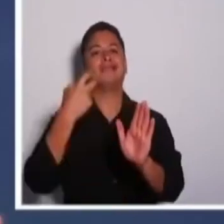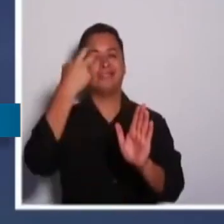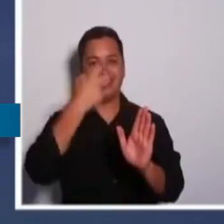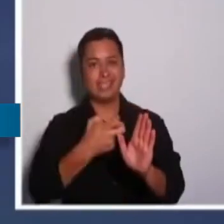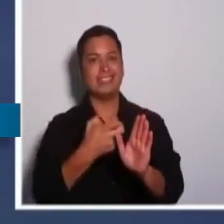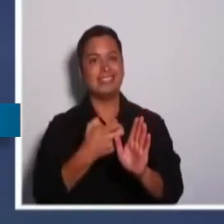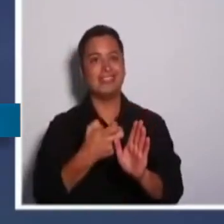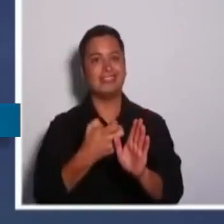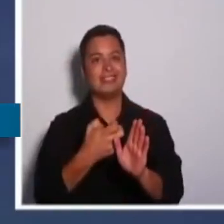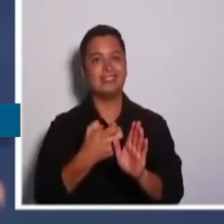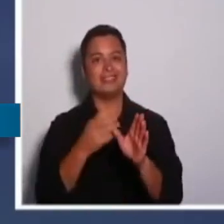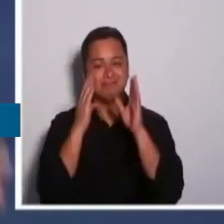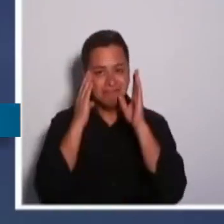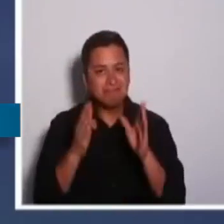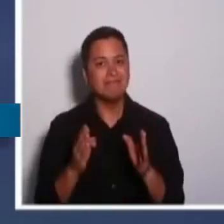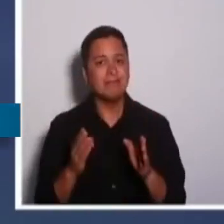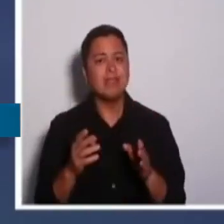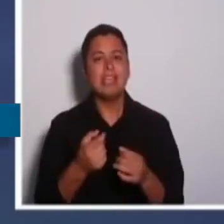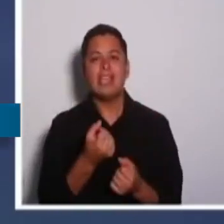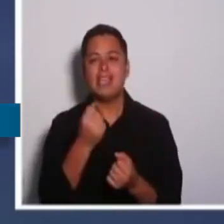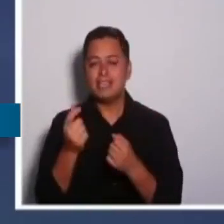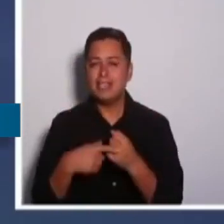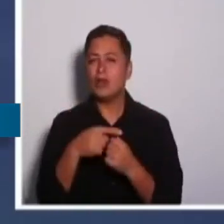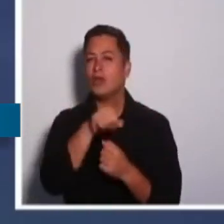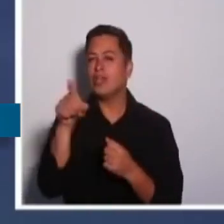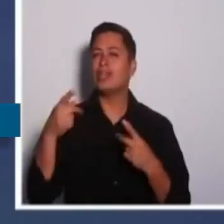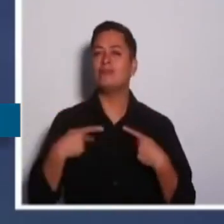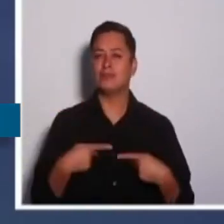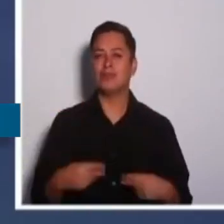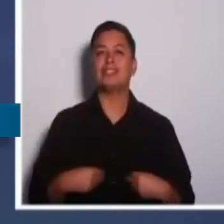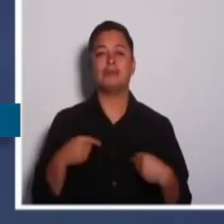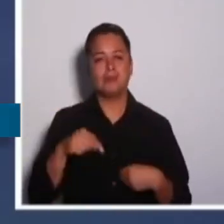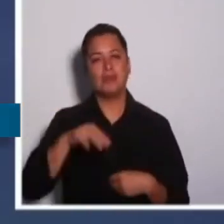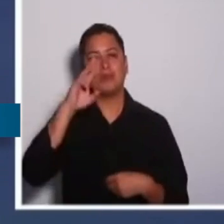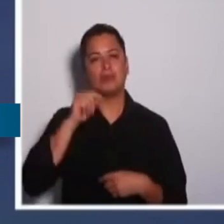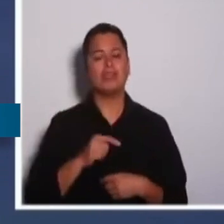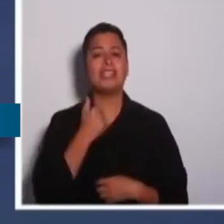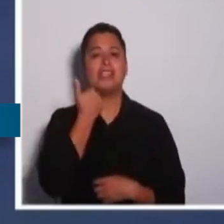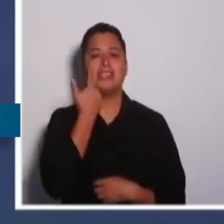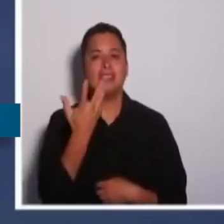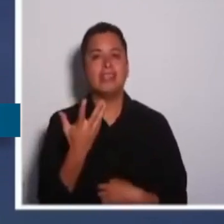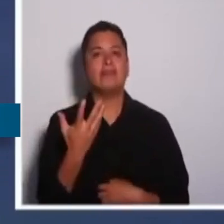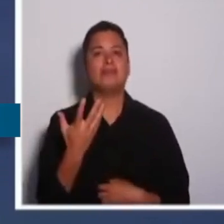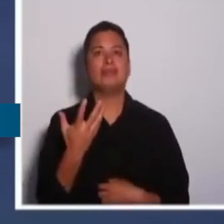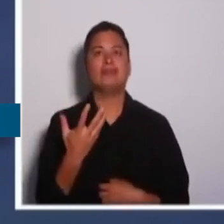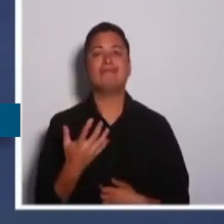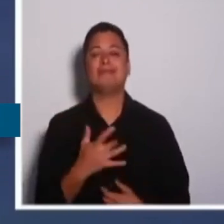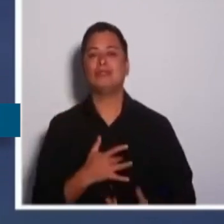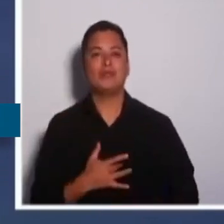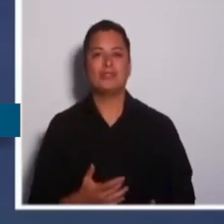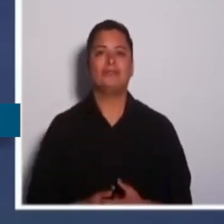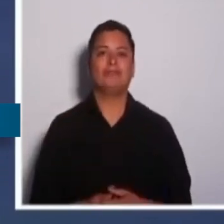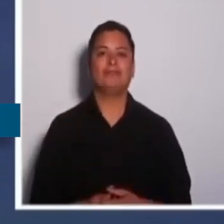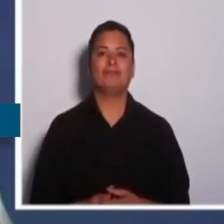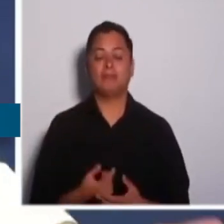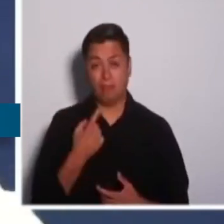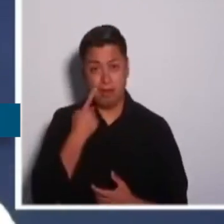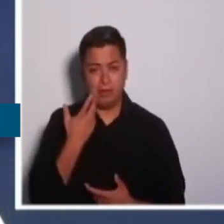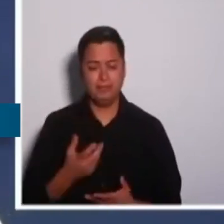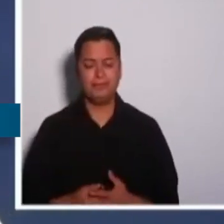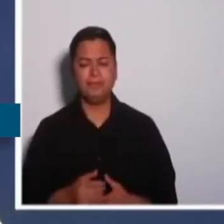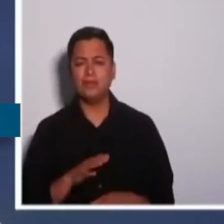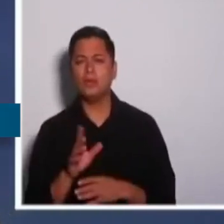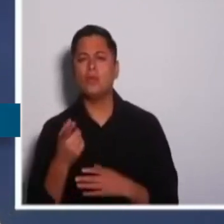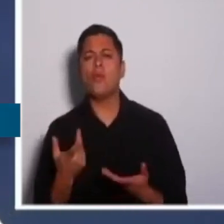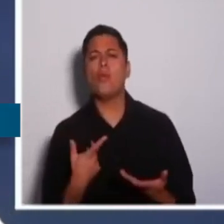en un emotivo discurso de despedida el alcalde de Monterrey Luis Donaldo Colosio agradeció a los regiomontanos por su participación y